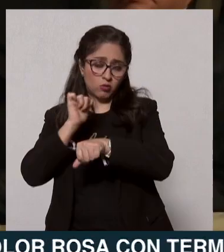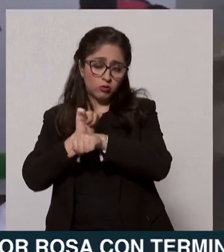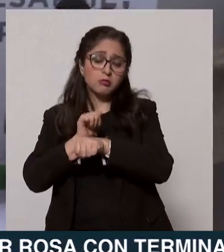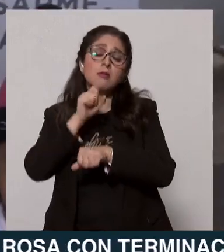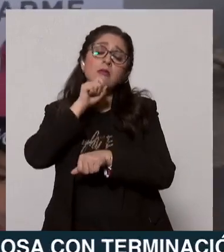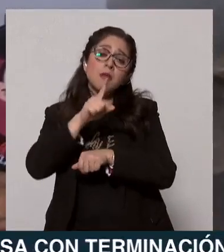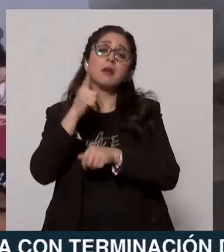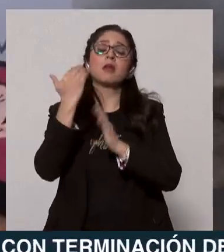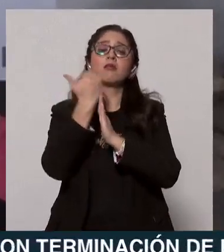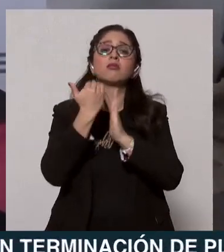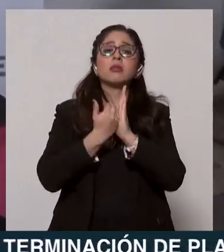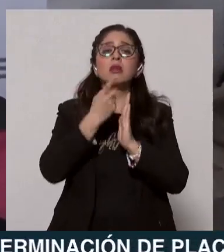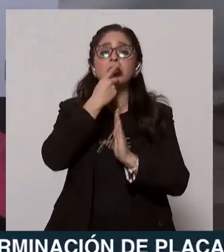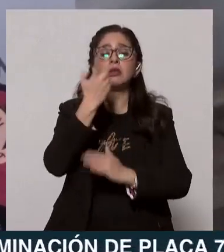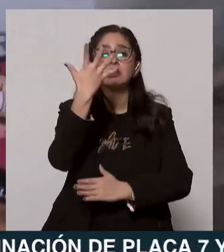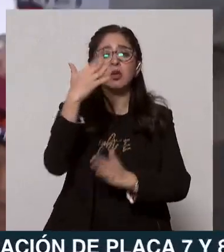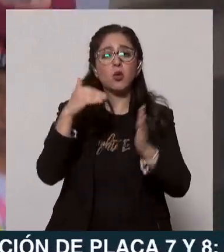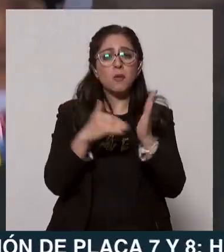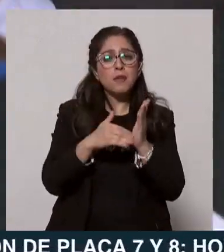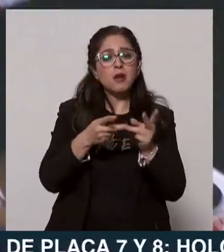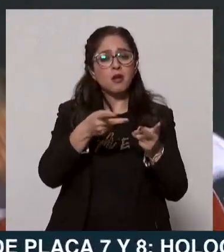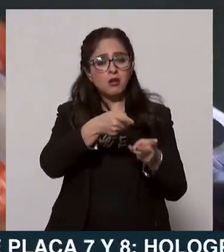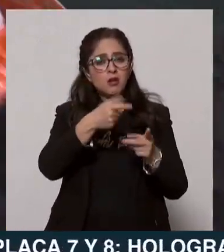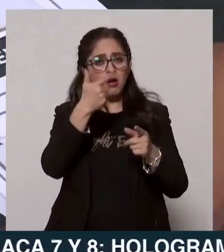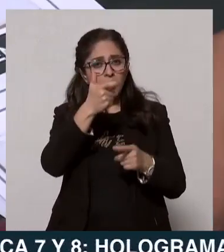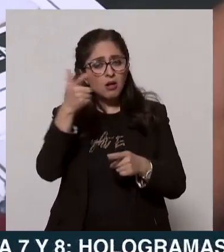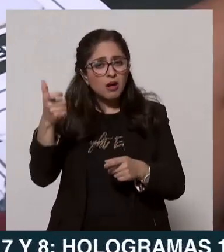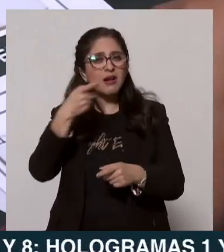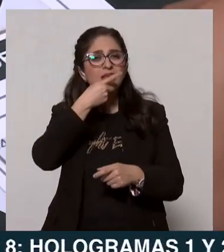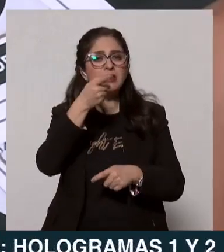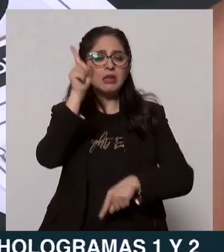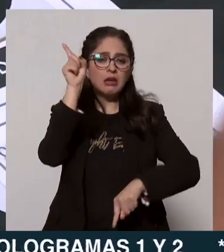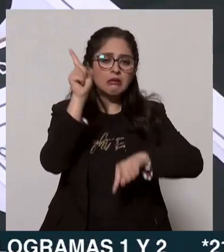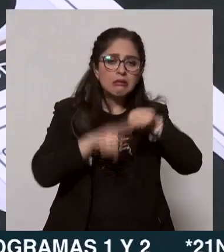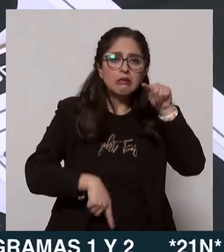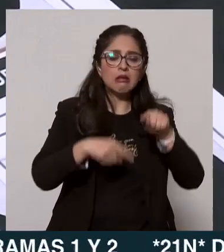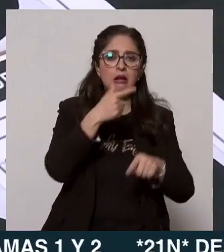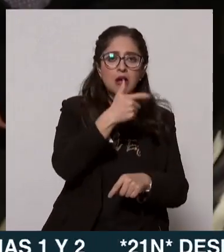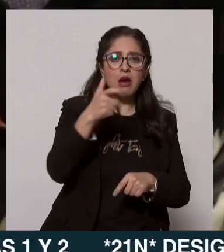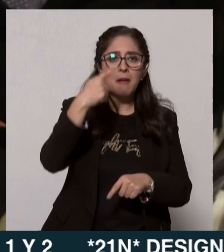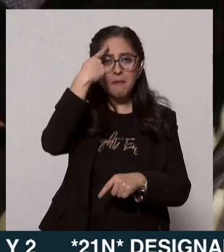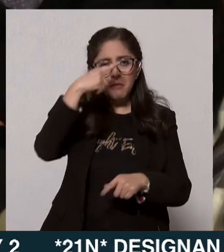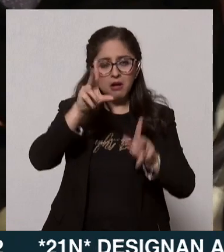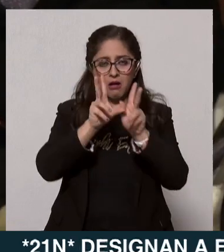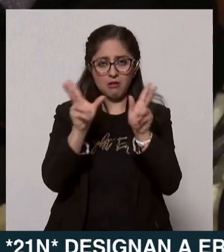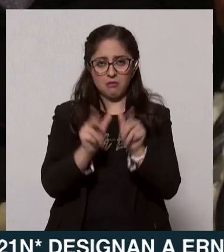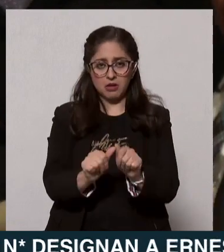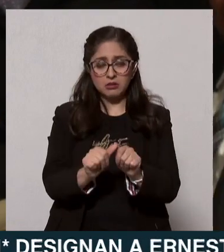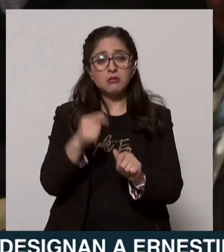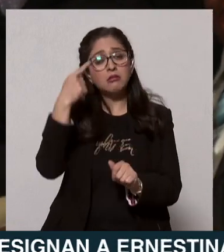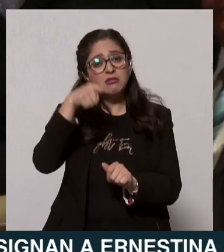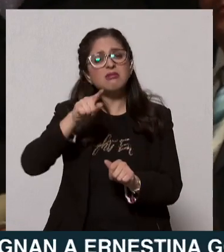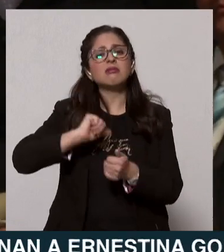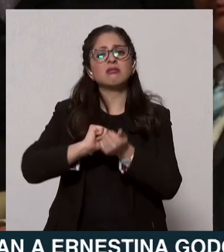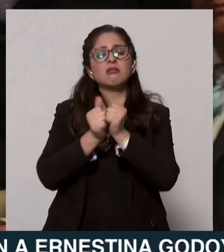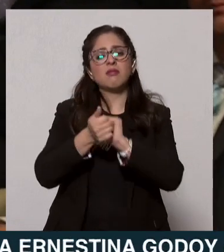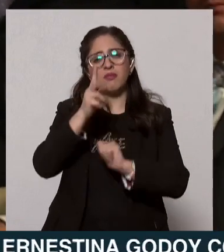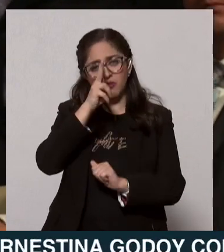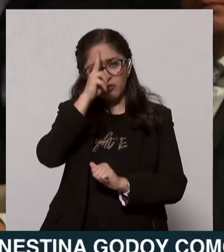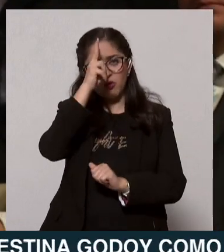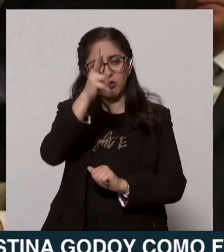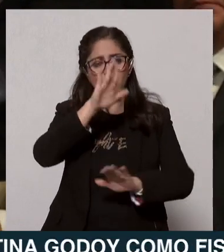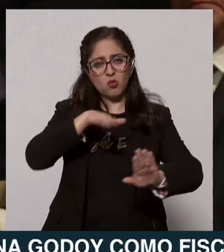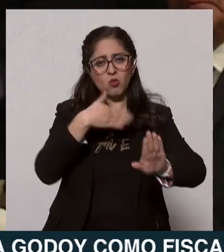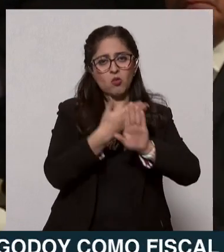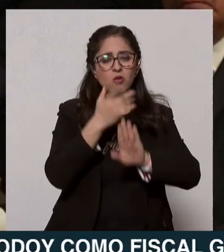se han recuperado cerca de 5,000 mediante el programa Sí al Desarme, Sí a la Paz. Respecto a la erradicación de la violencia contra las